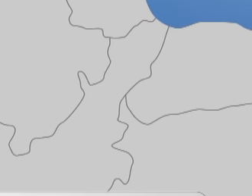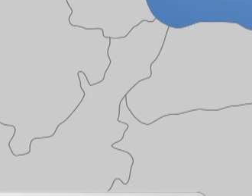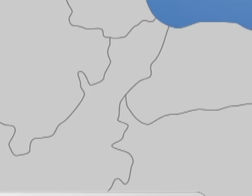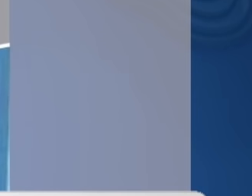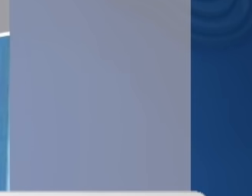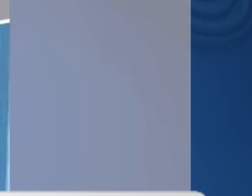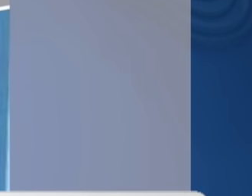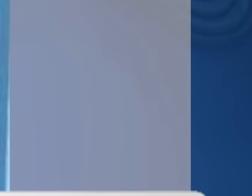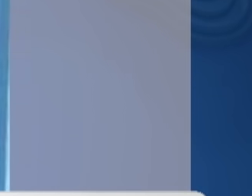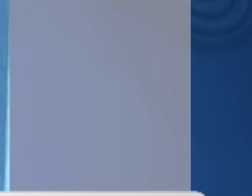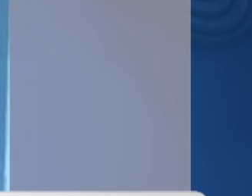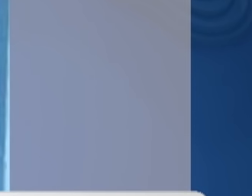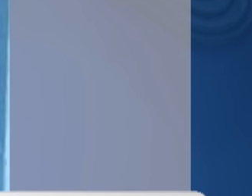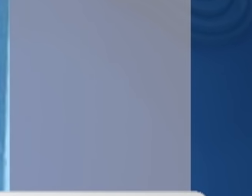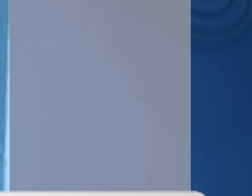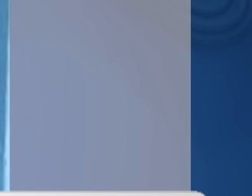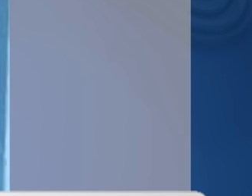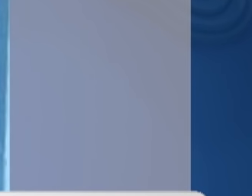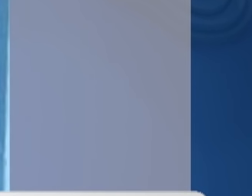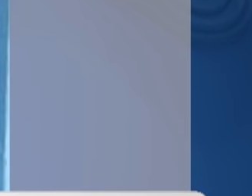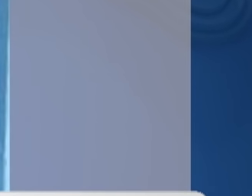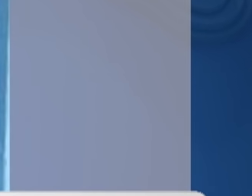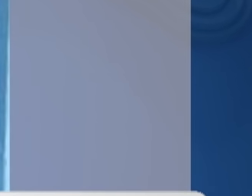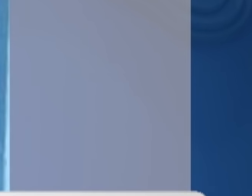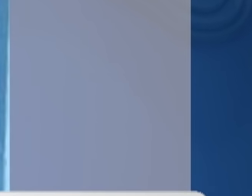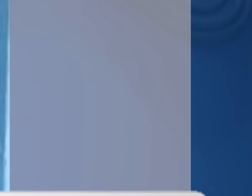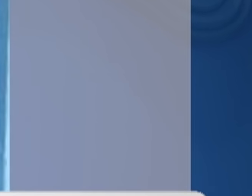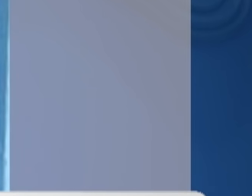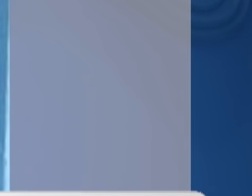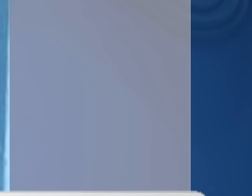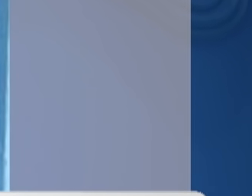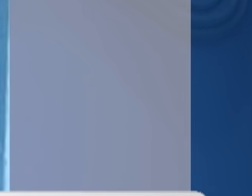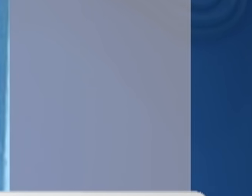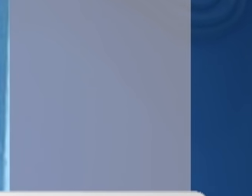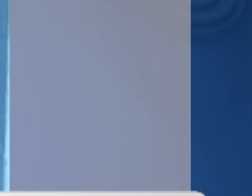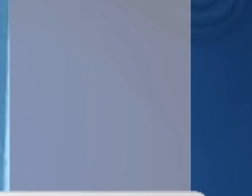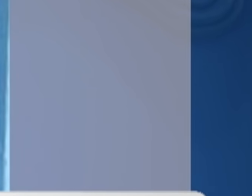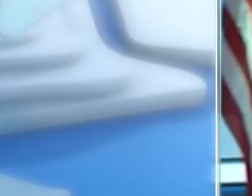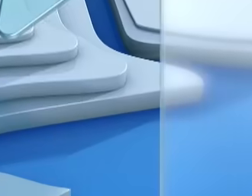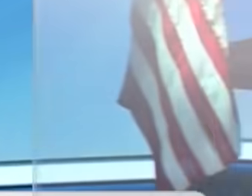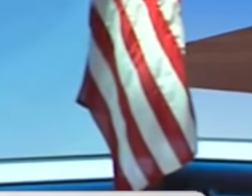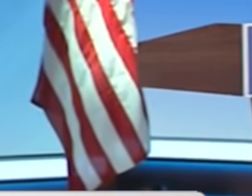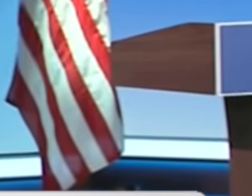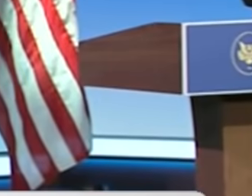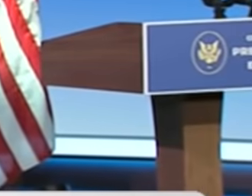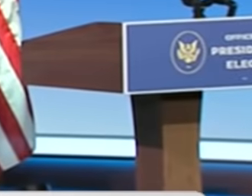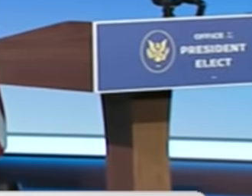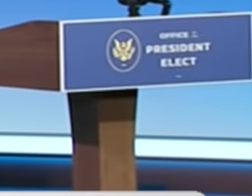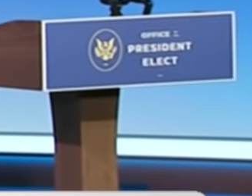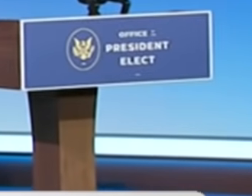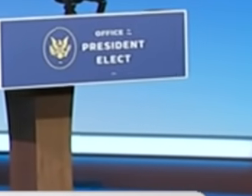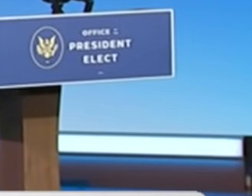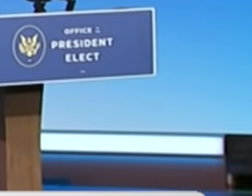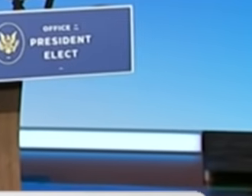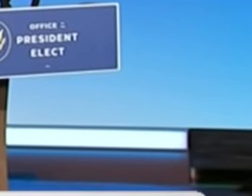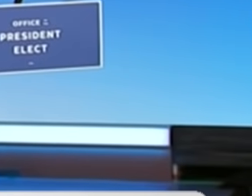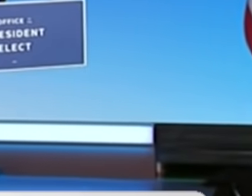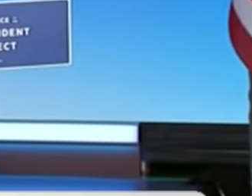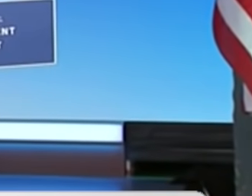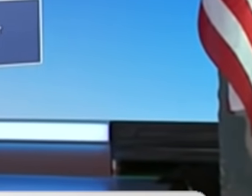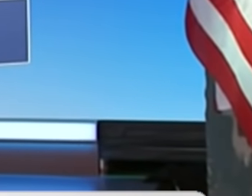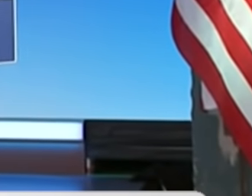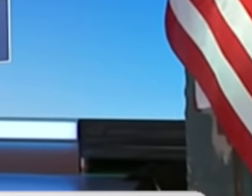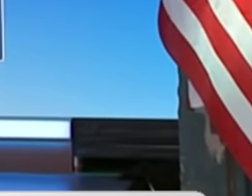fueron asesinados en una vivienda. Uno de ellos era menor de edad. Biden alista cascada